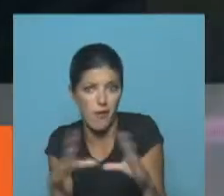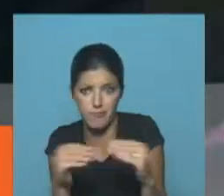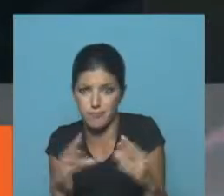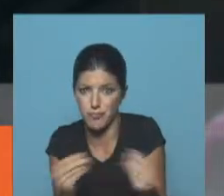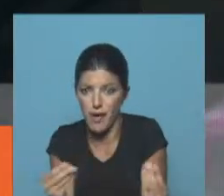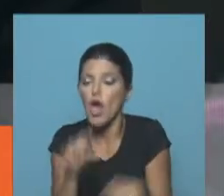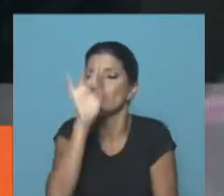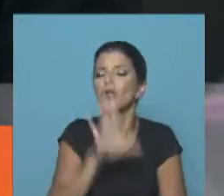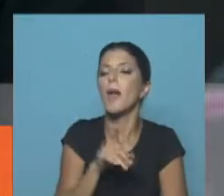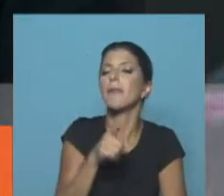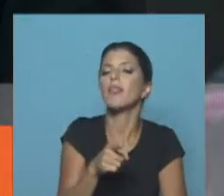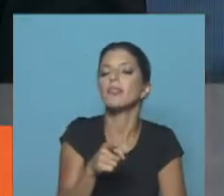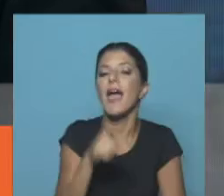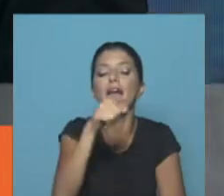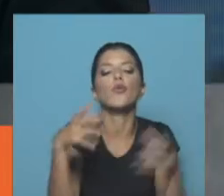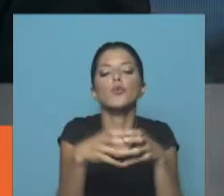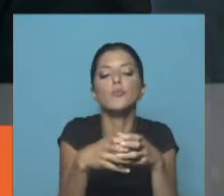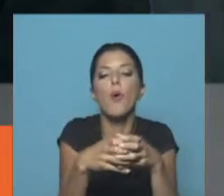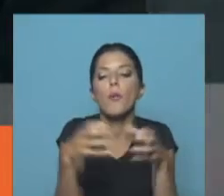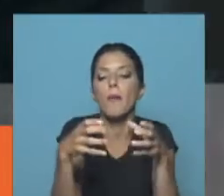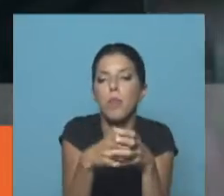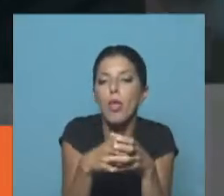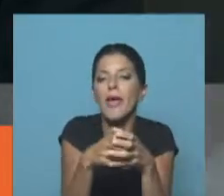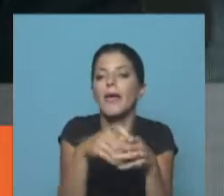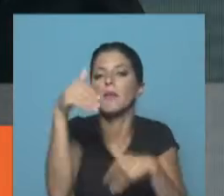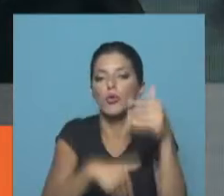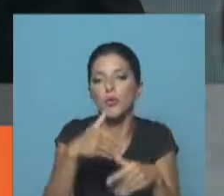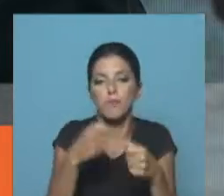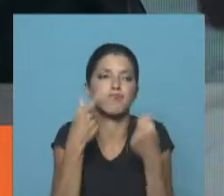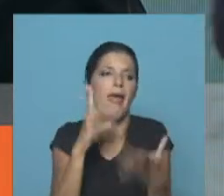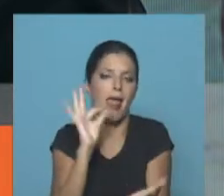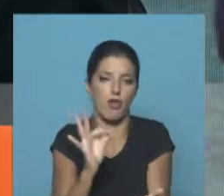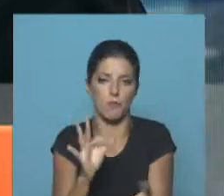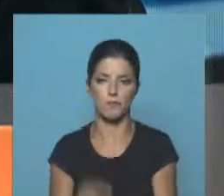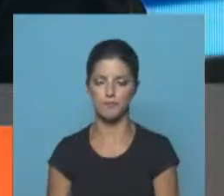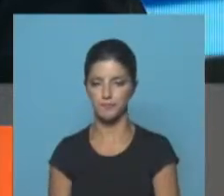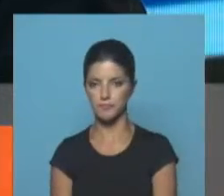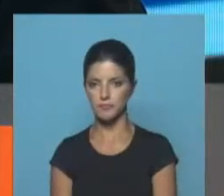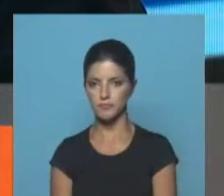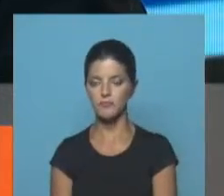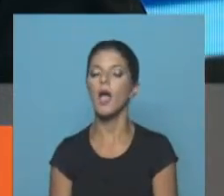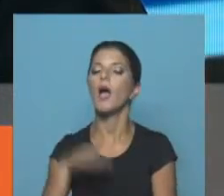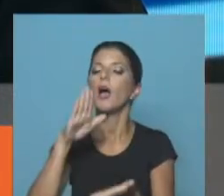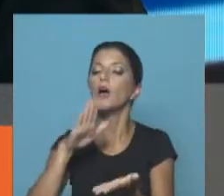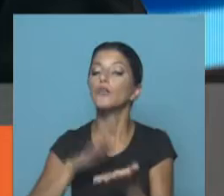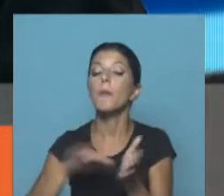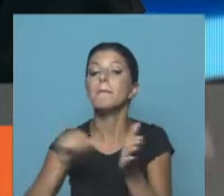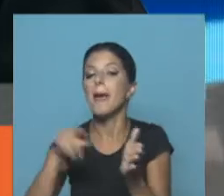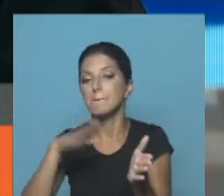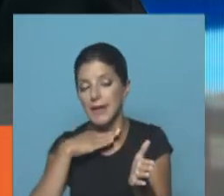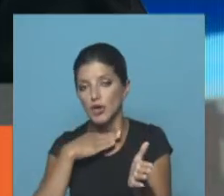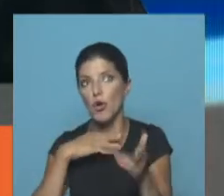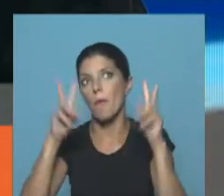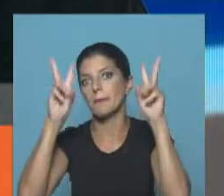lado a su base minorista que lo eligió. Nada más. Y con respecto a México, concretamente, que es otro de los grandes temas, la cuestión